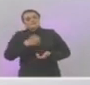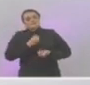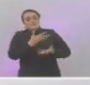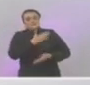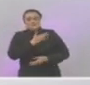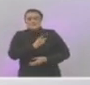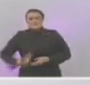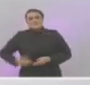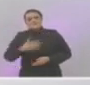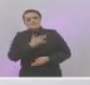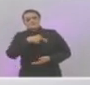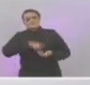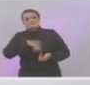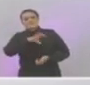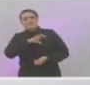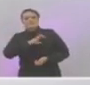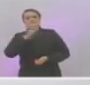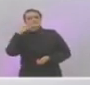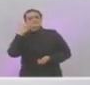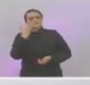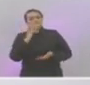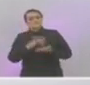presidente nuestro afecto y gratitud.